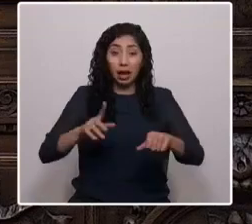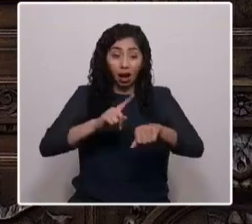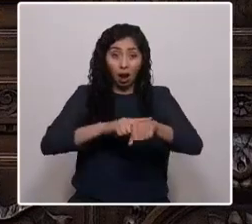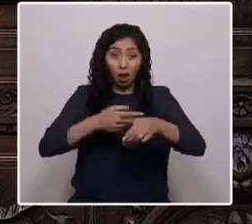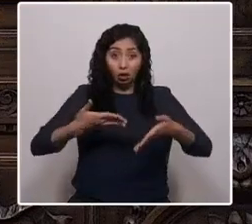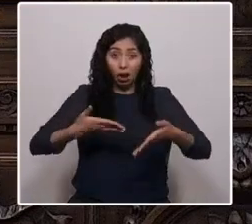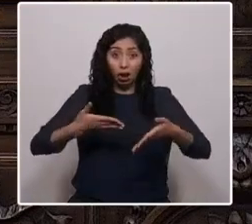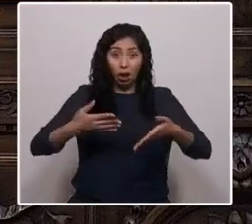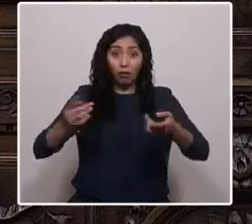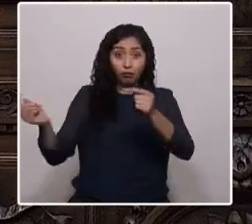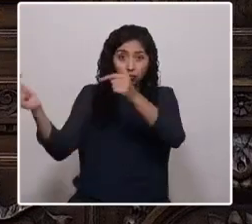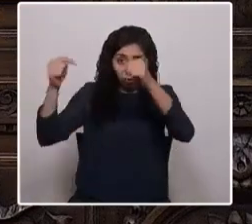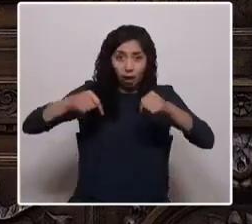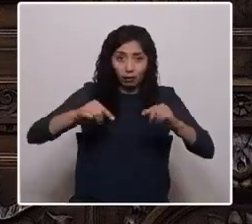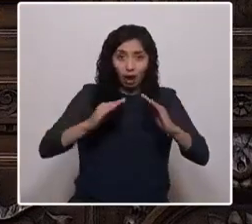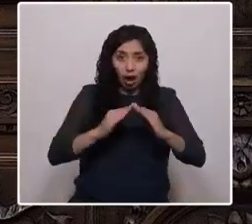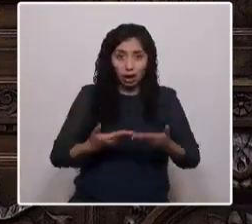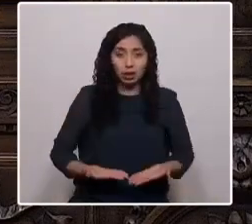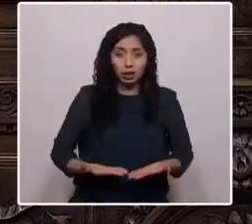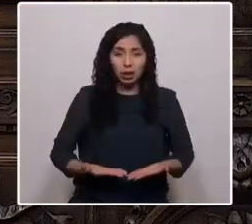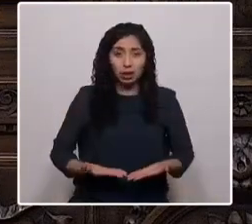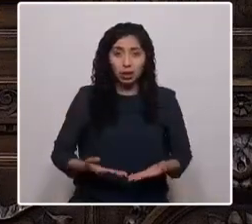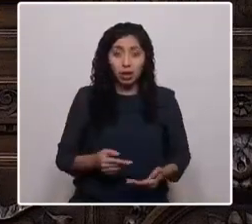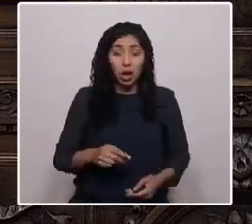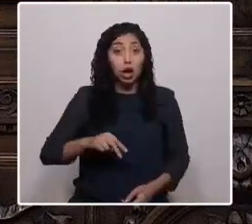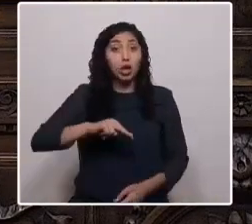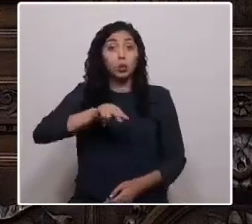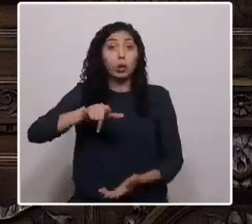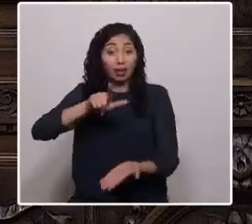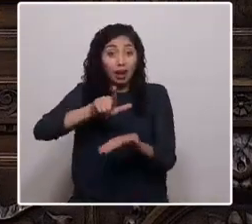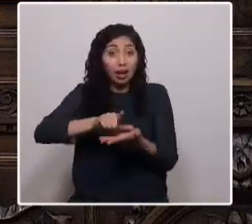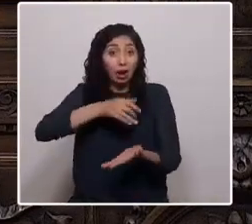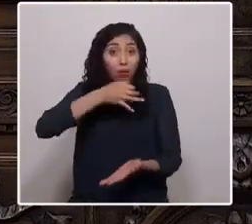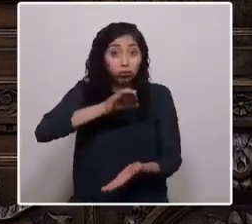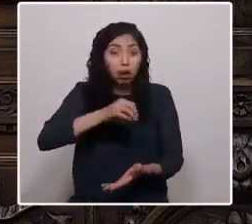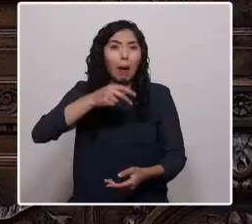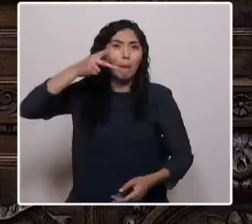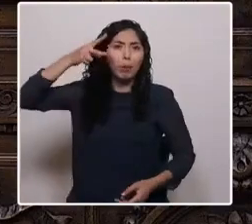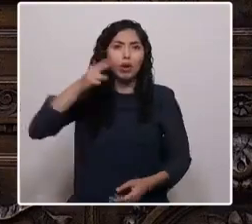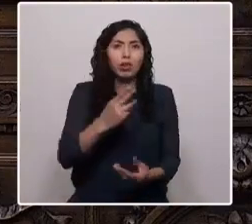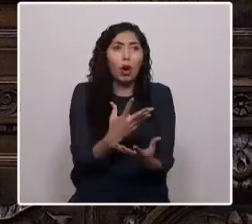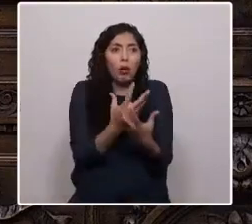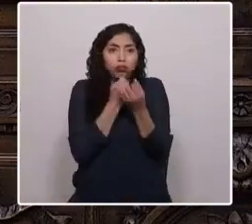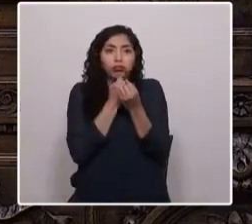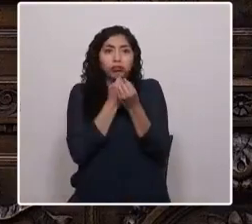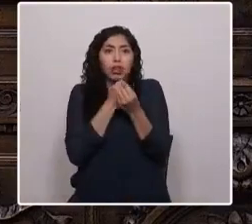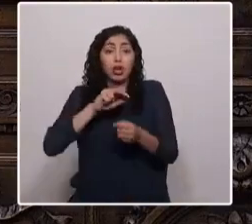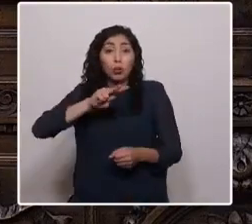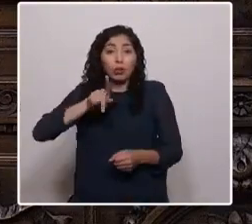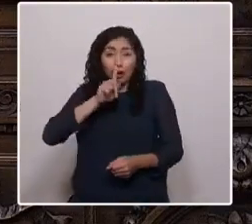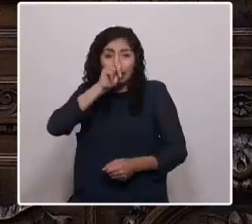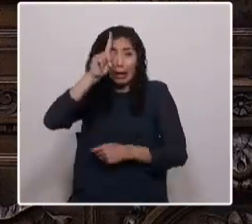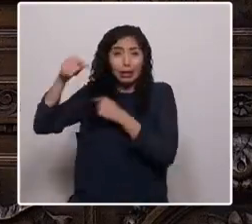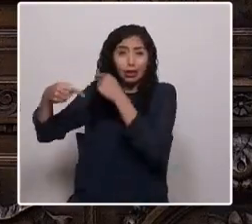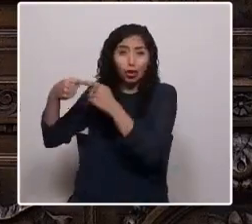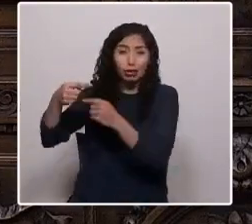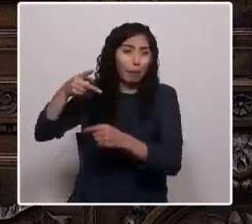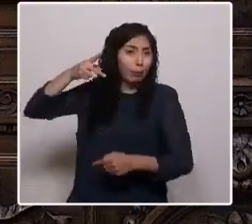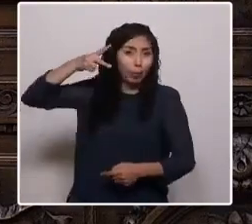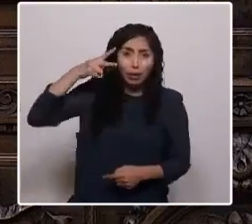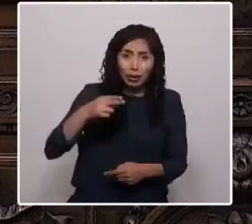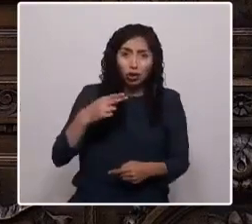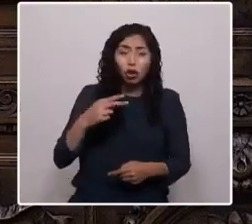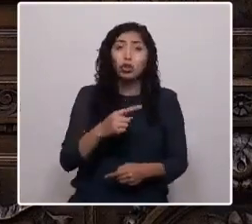casa nos prohibieron hablar nuestra lengua no nos impidieron vivir nuestras tradiciones nos confinaron a ser